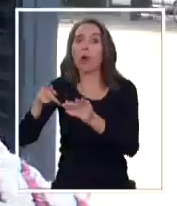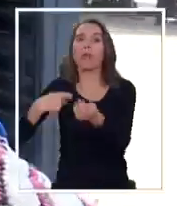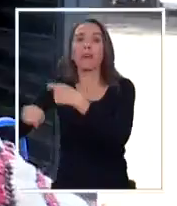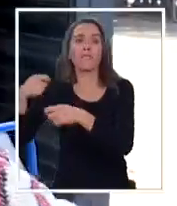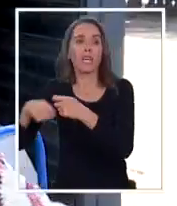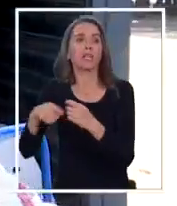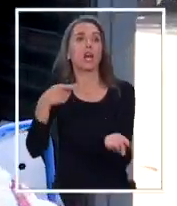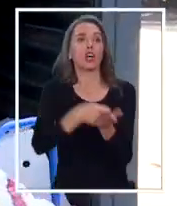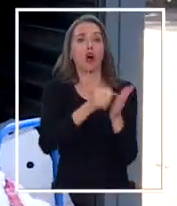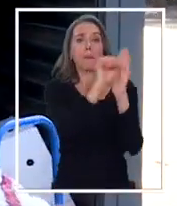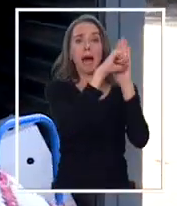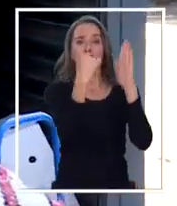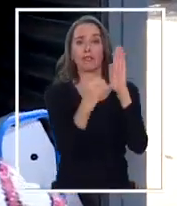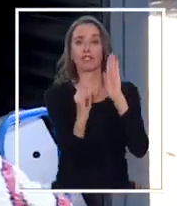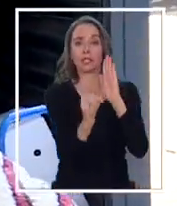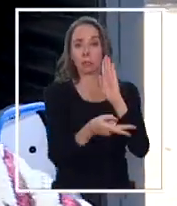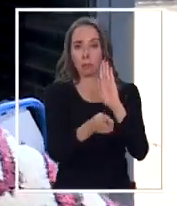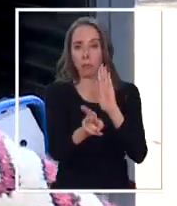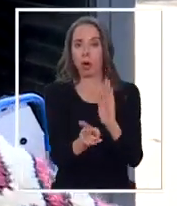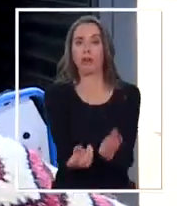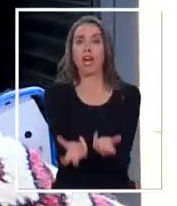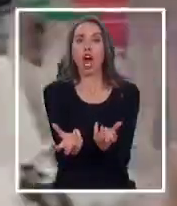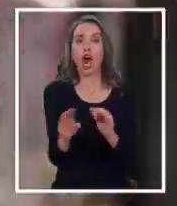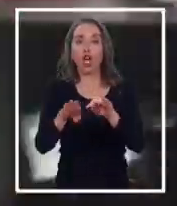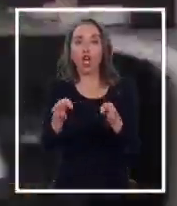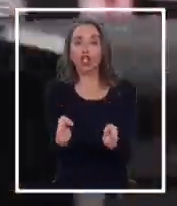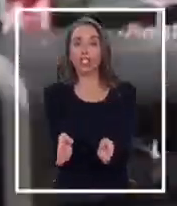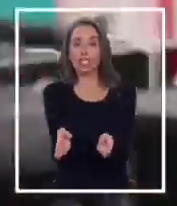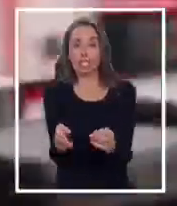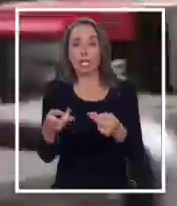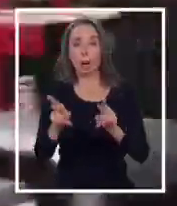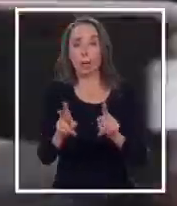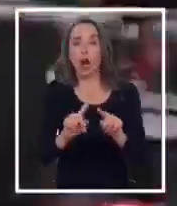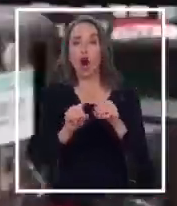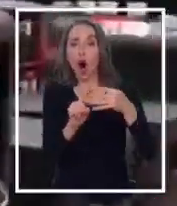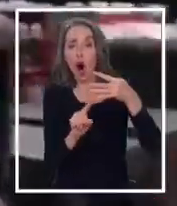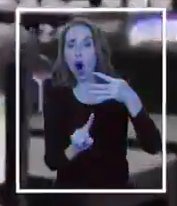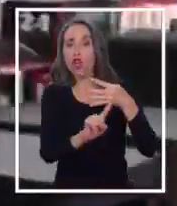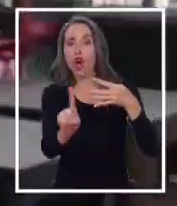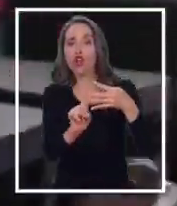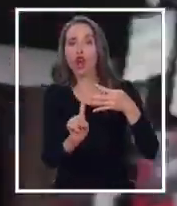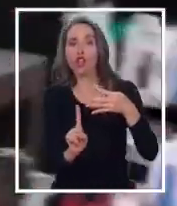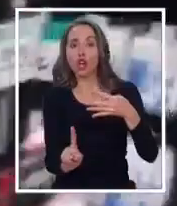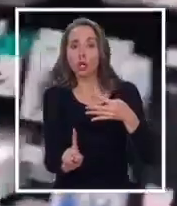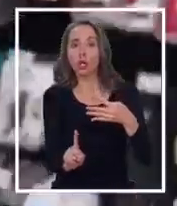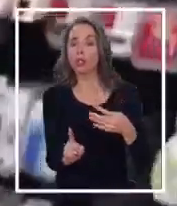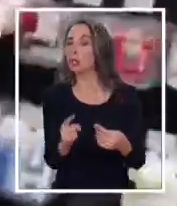comprar refrigeradores creó cocina que el resto no